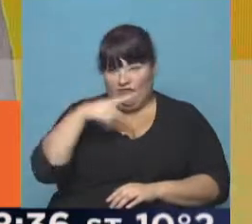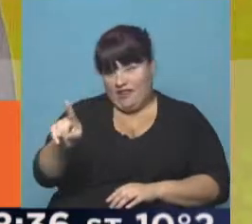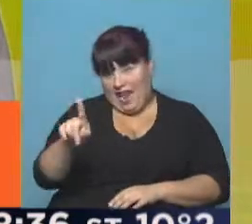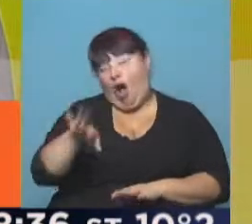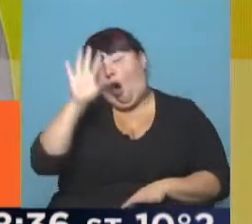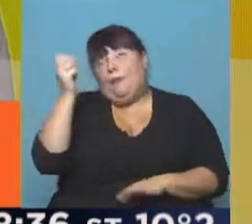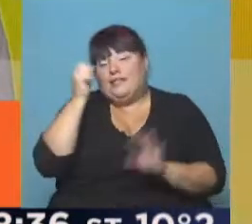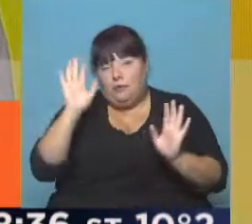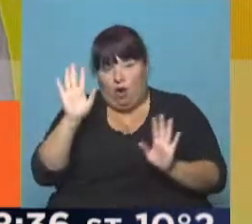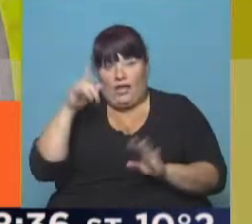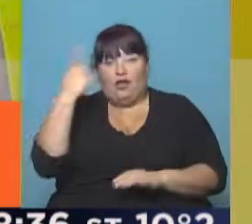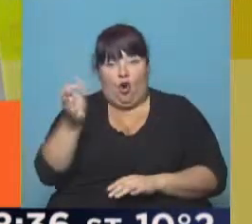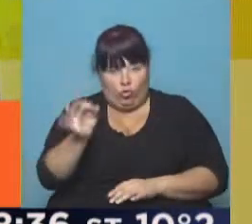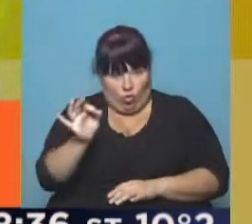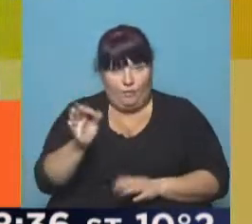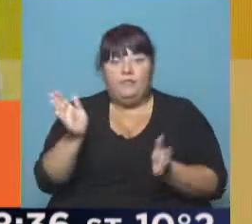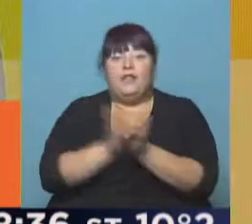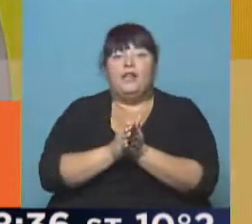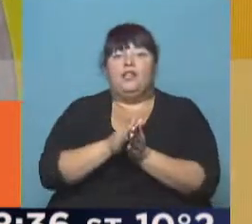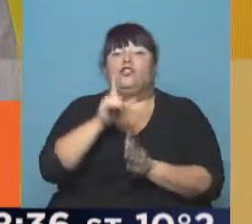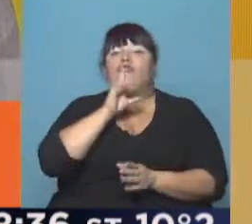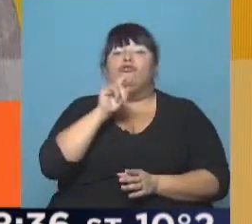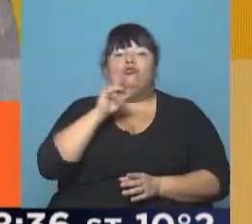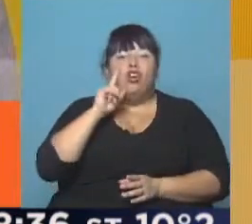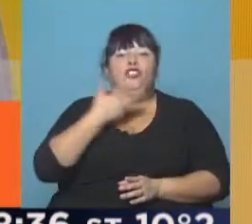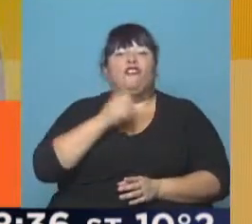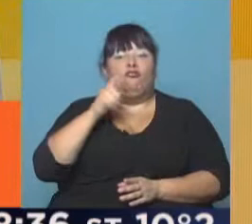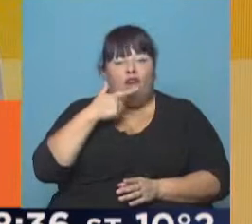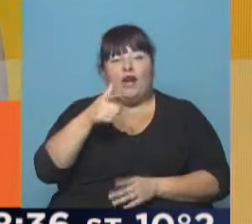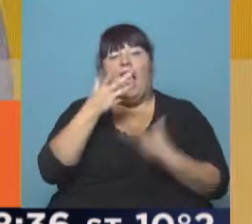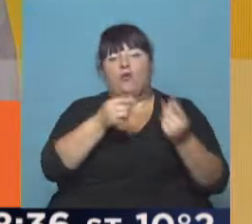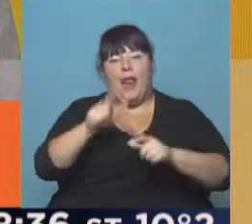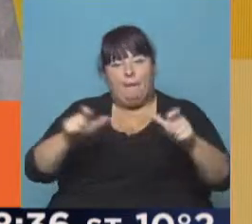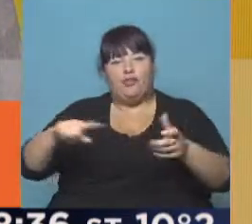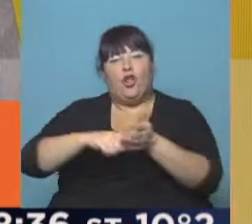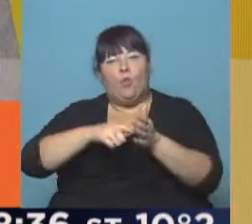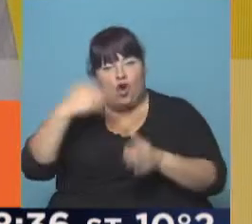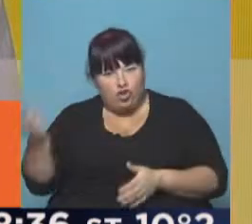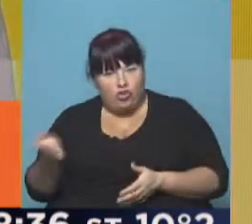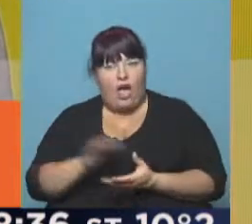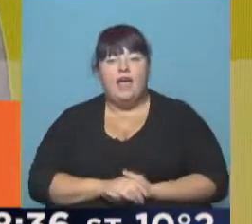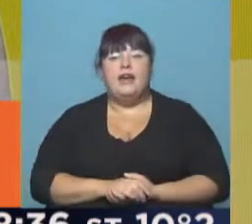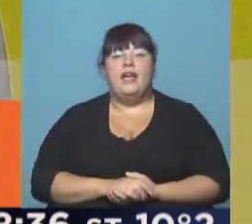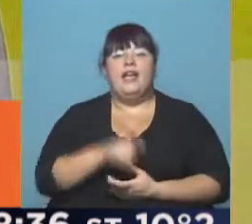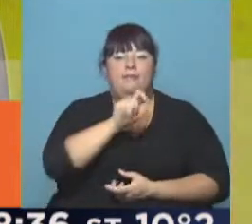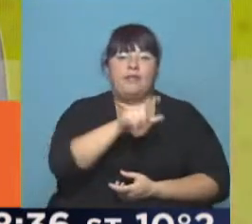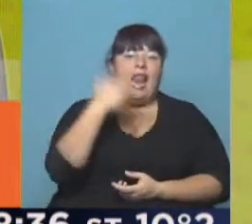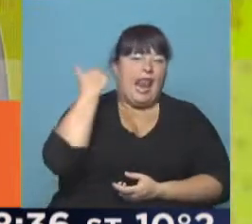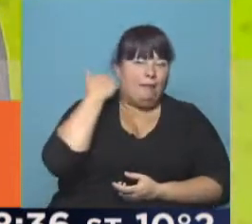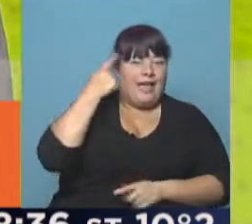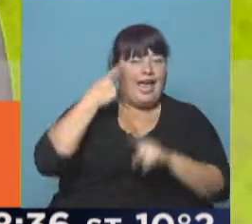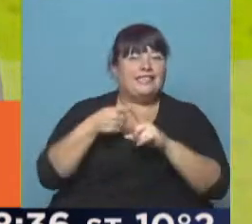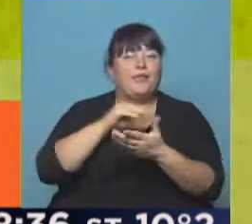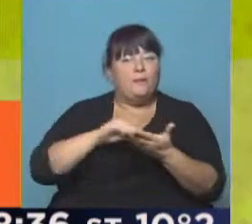principal del mes de octubre estamos junto a héctor toty flores es dirigente social de la provincia de buenos aires- de la matanza ex